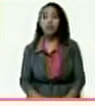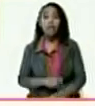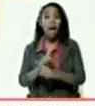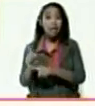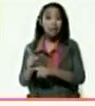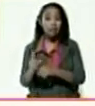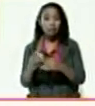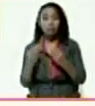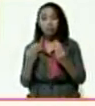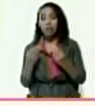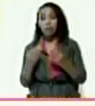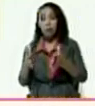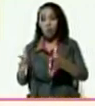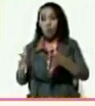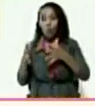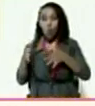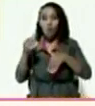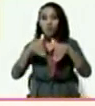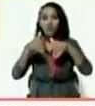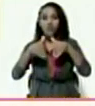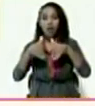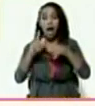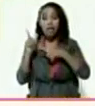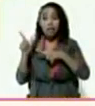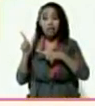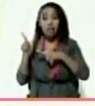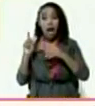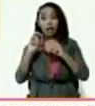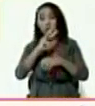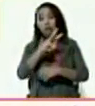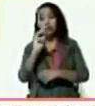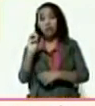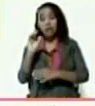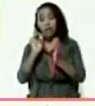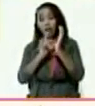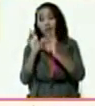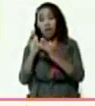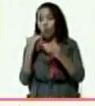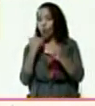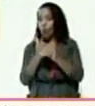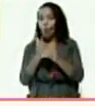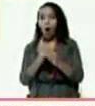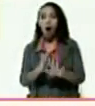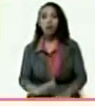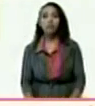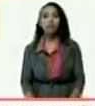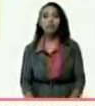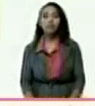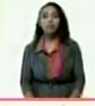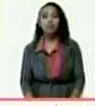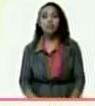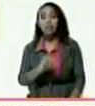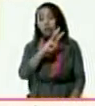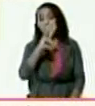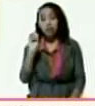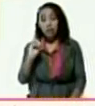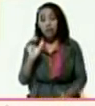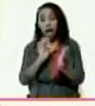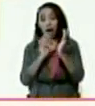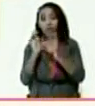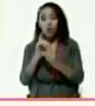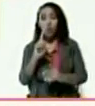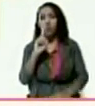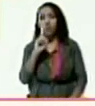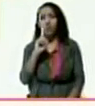va a ser para ganar las elecciones. Así fue el 30 de abril, ¿verdad? El 30 de abril... Una sola,